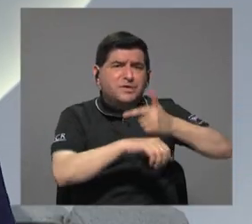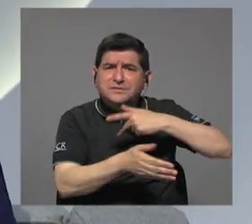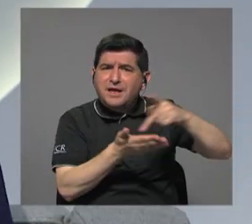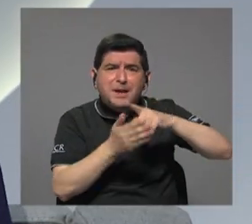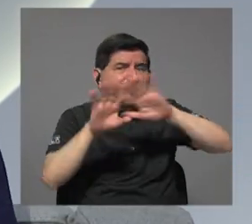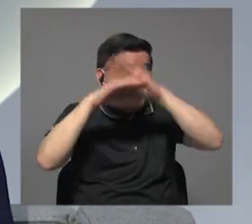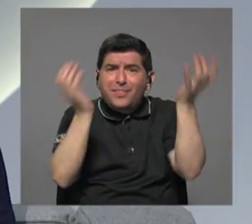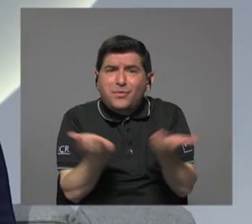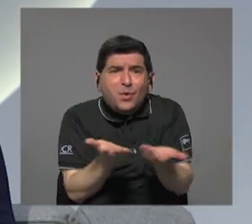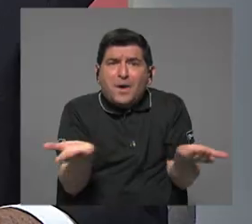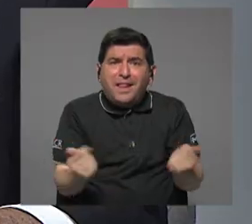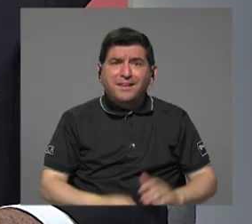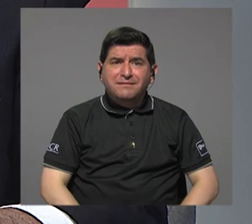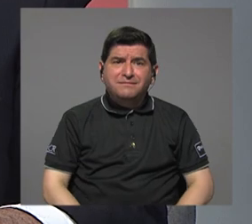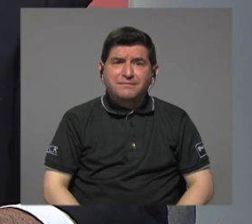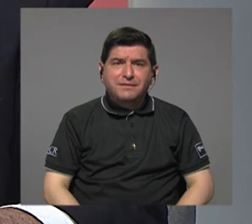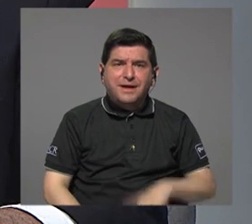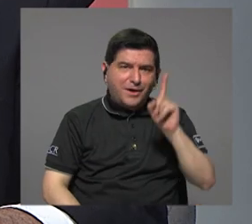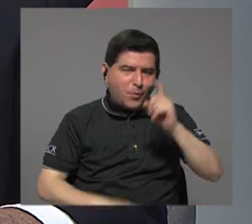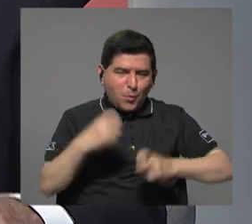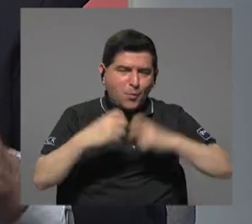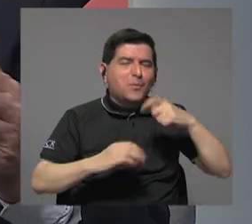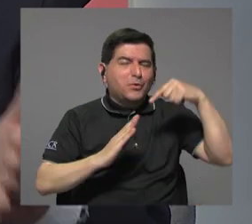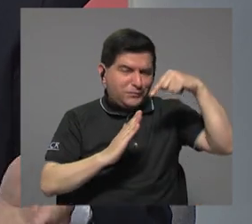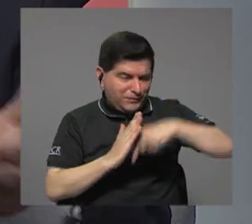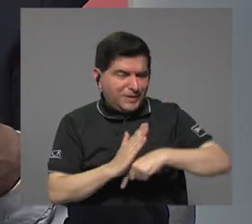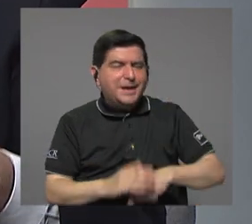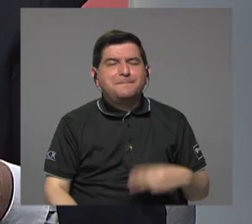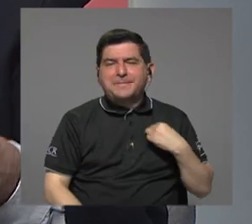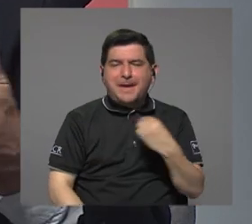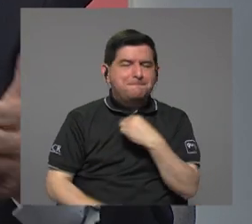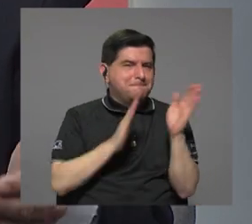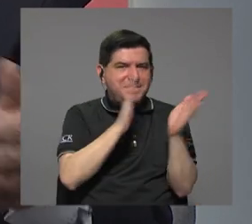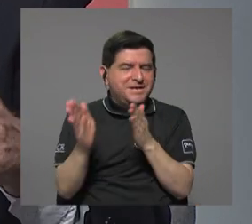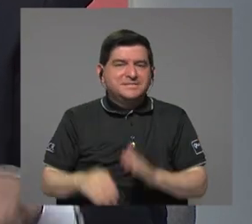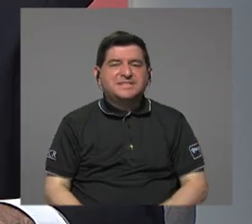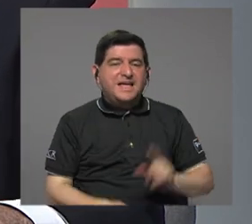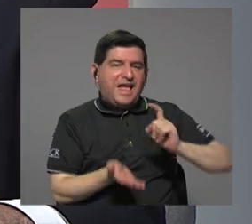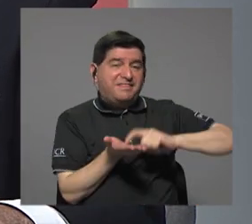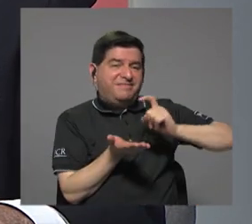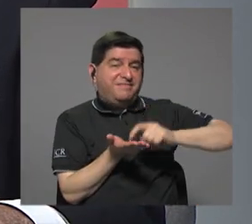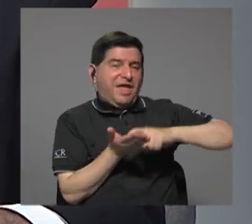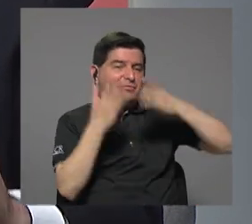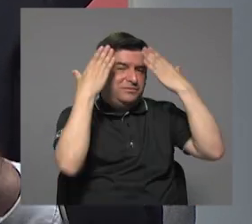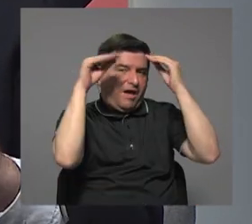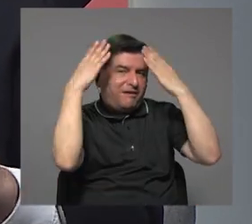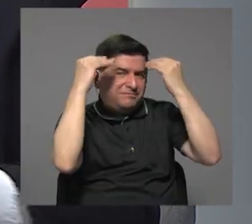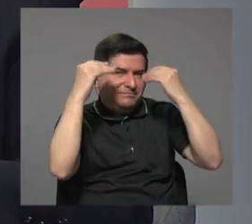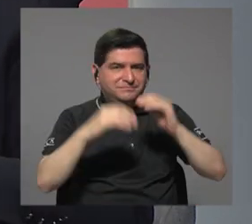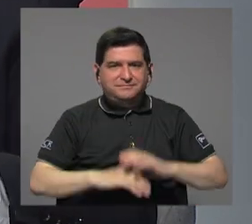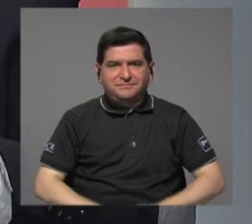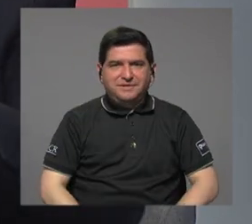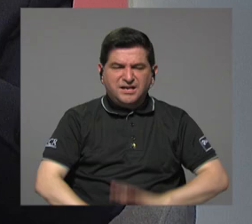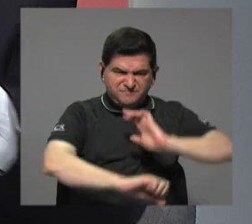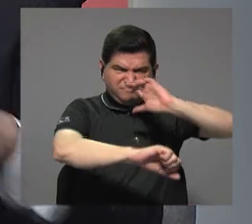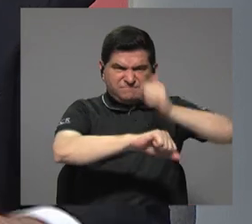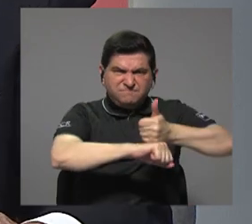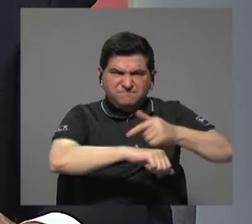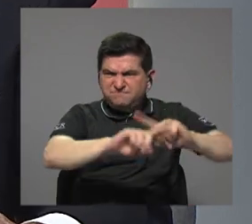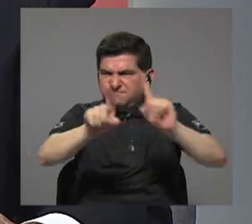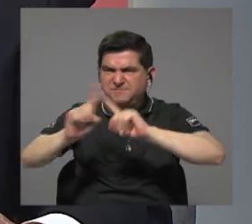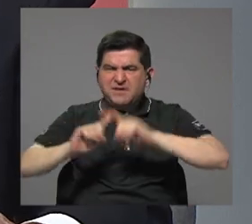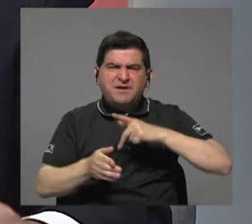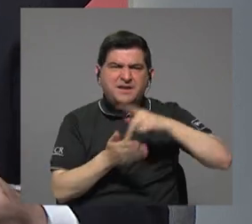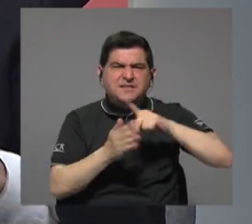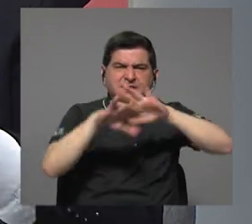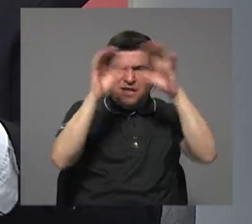global se halla y hay un problema serio que mideplán no se está debiendo a nosotros información y es establecer esos diferentes